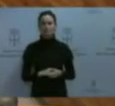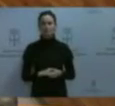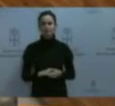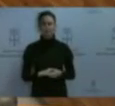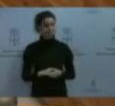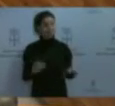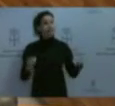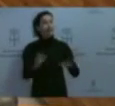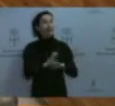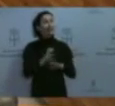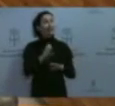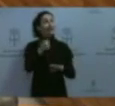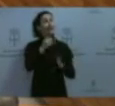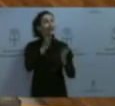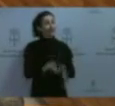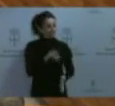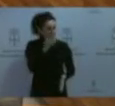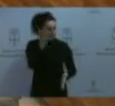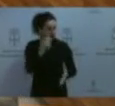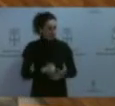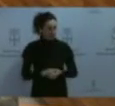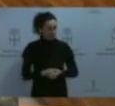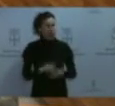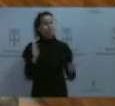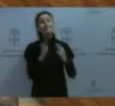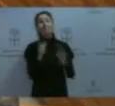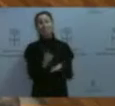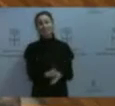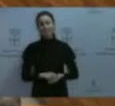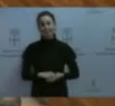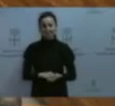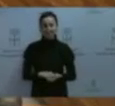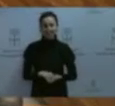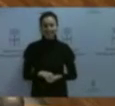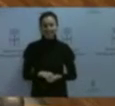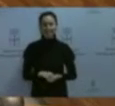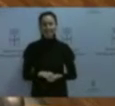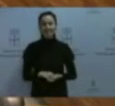¿Qué tal, señor consellero? Vamos a toparnos.